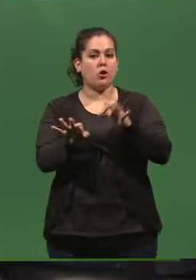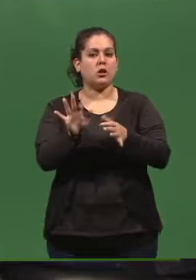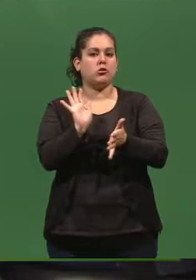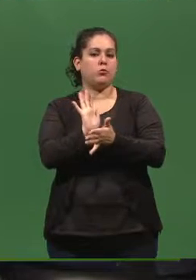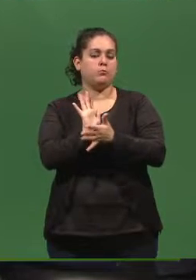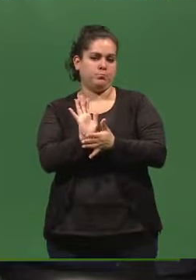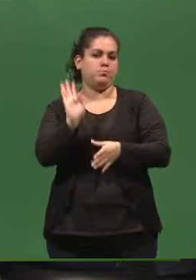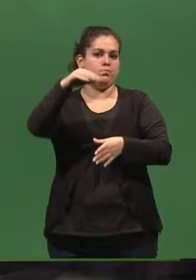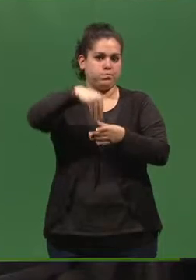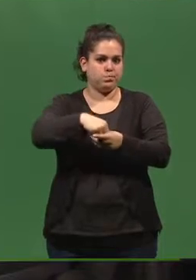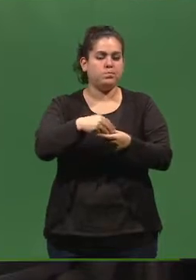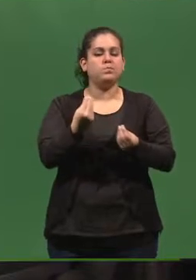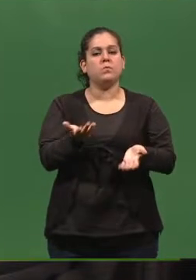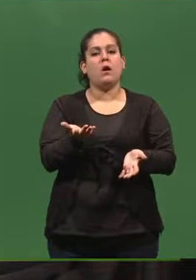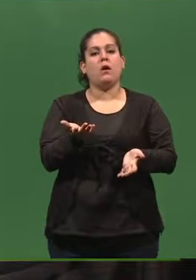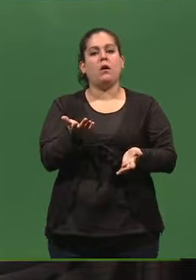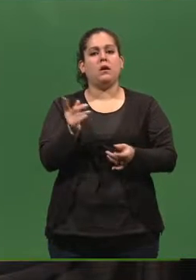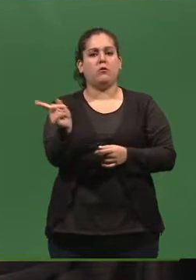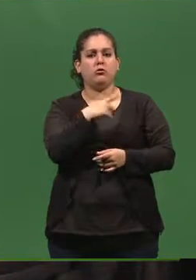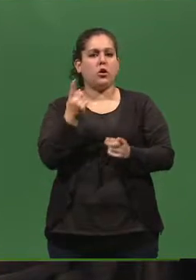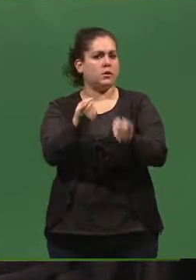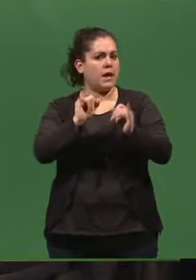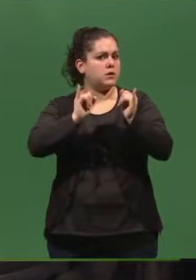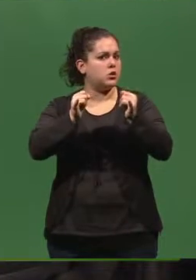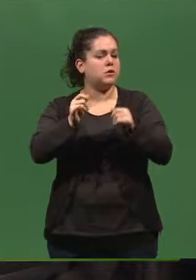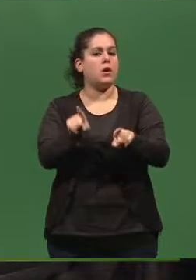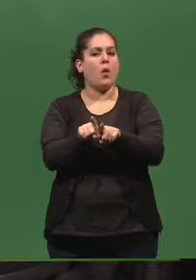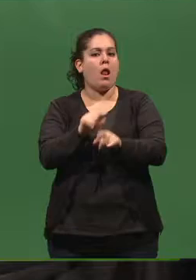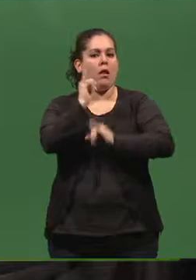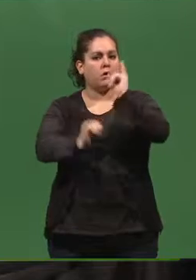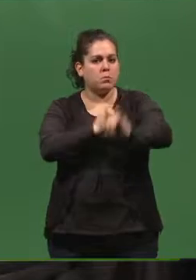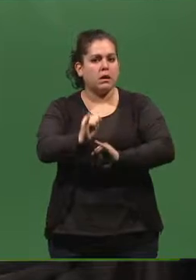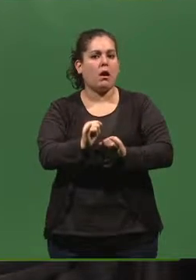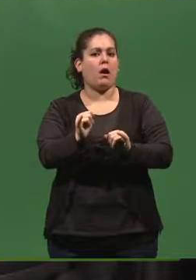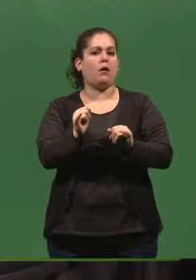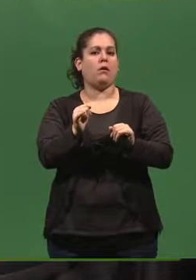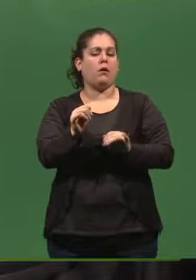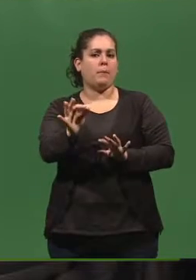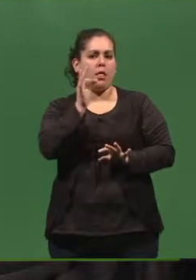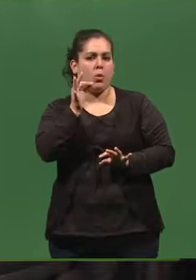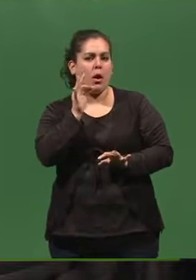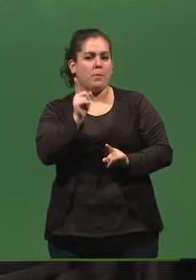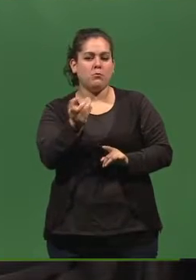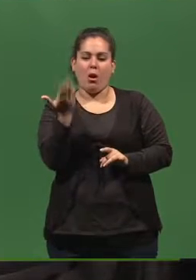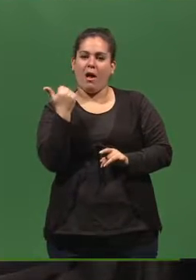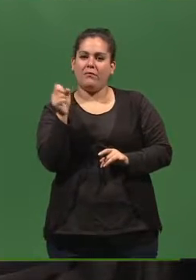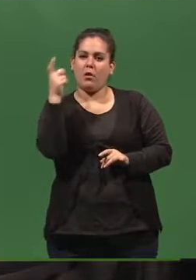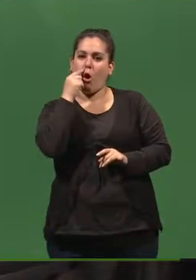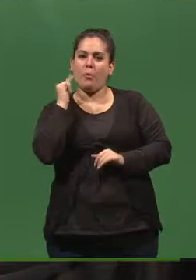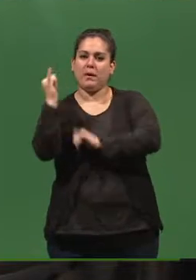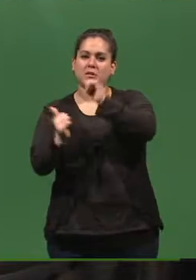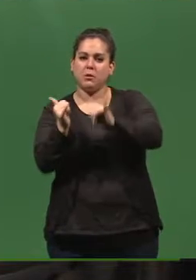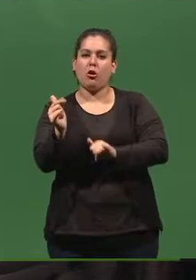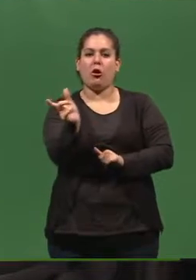proyecto. Incluimos y sentimos la necesidad de expresar la utilización, a partir de lo que Mariana incluso explicó muy